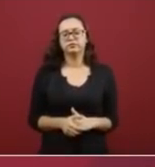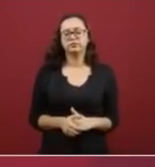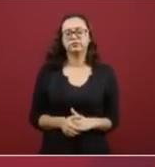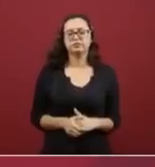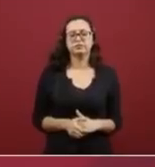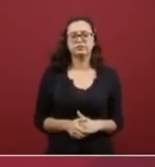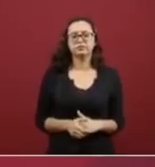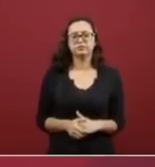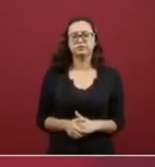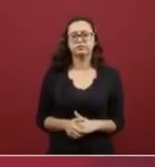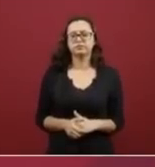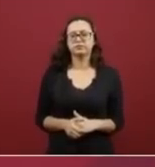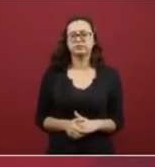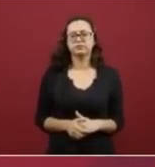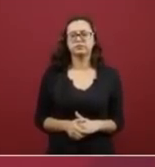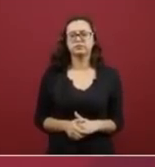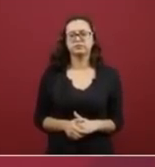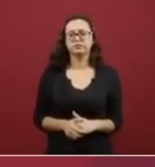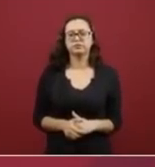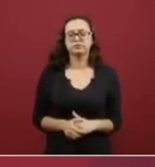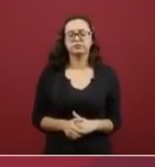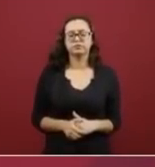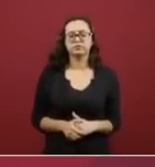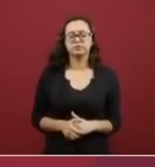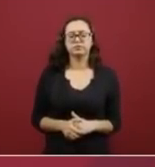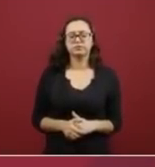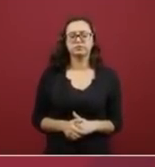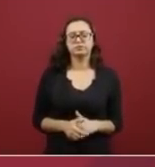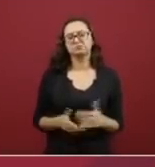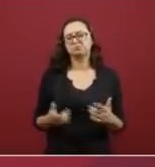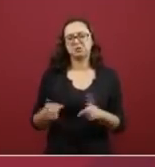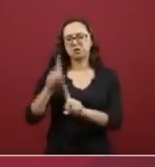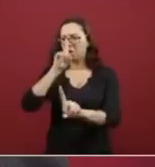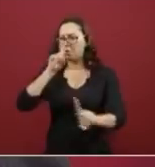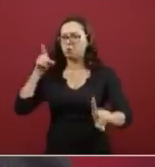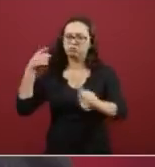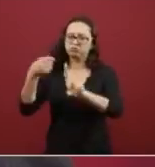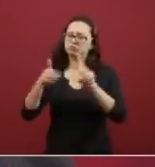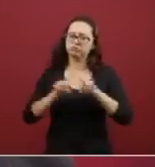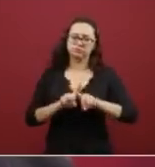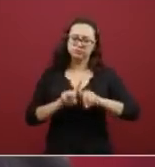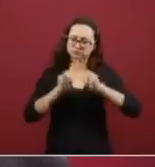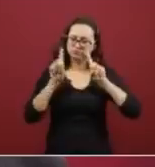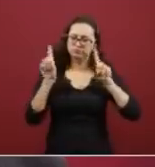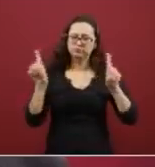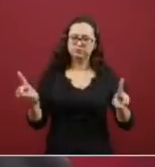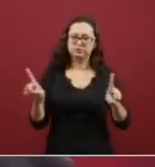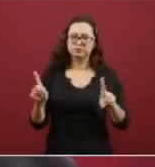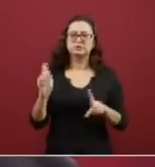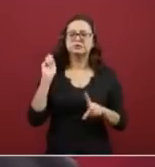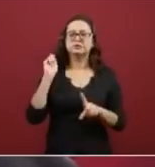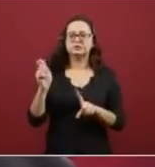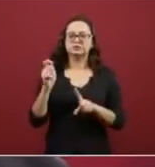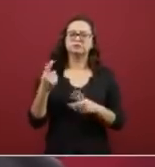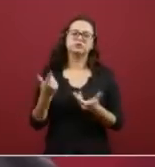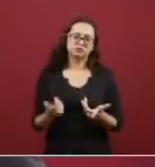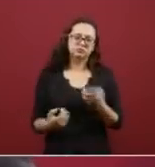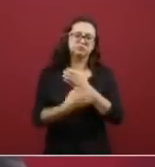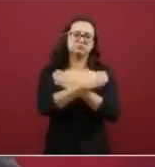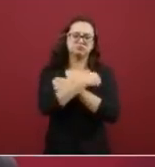una dimensión completamente diferente. Es apoyar la educación